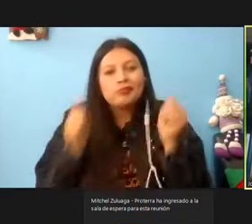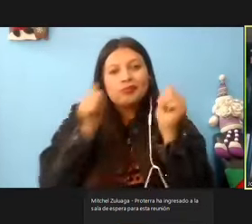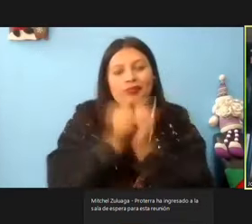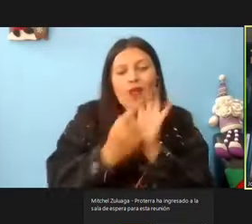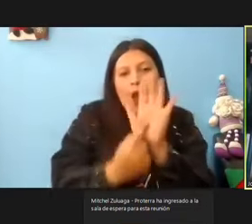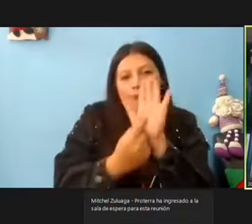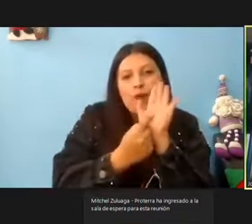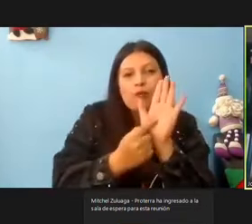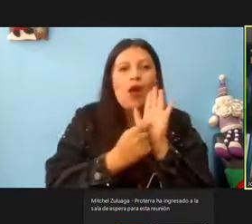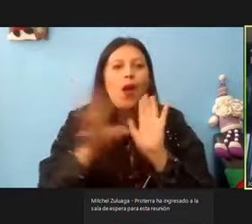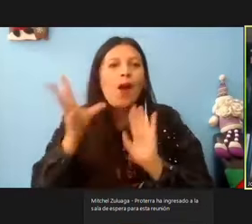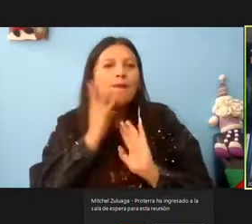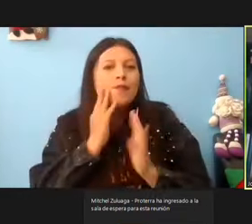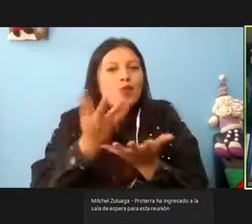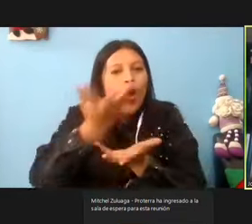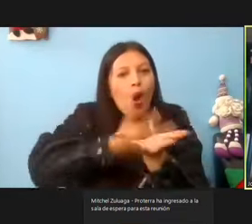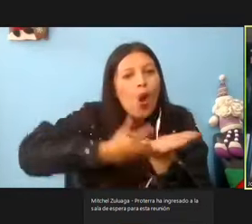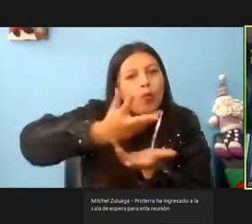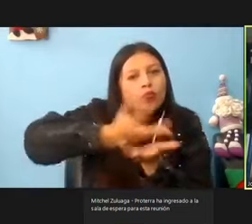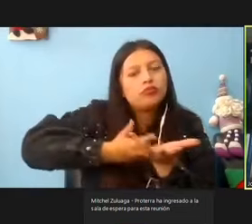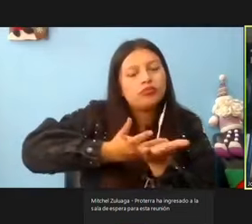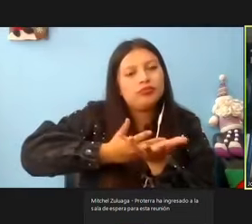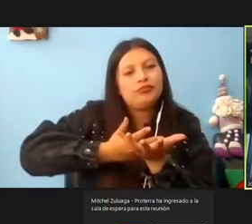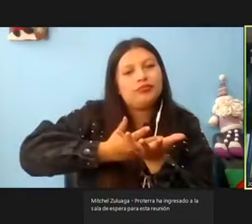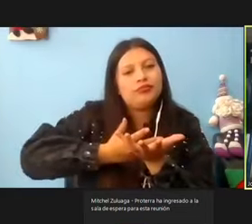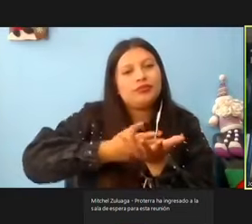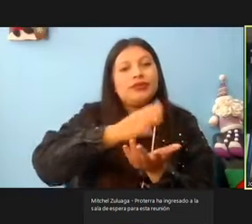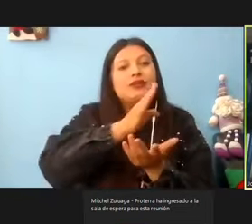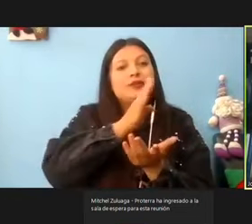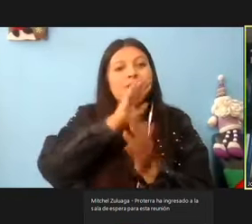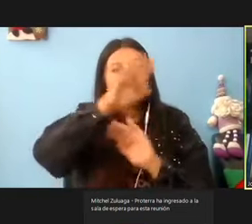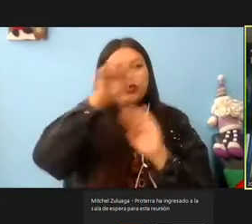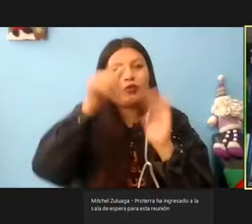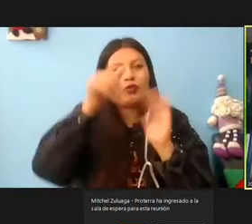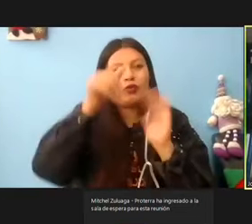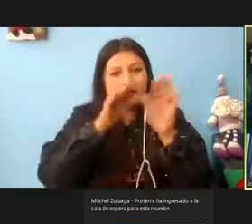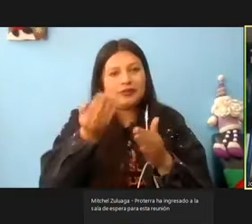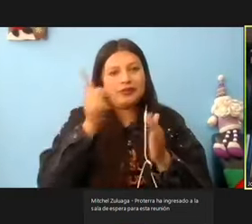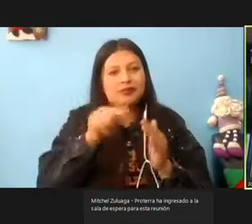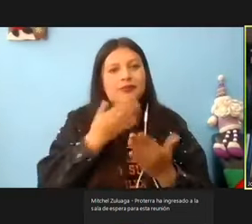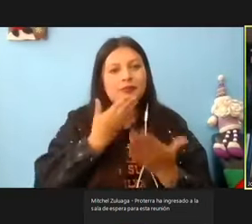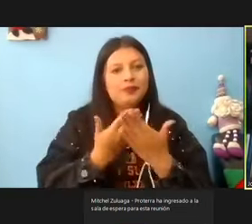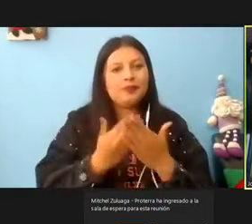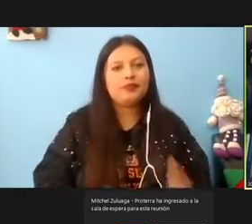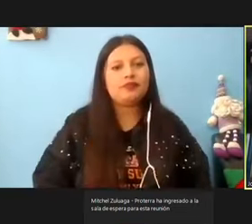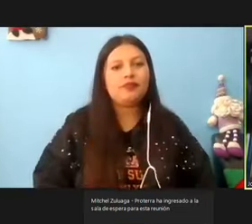sus experiencias, compartiéndolas, y quienes estuvieron en las mesas también.